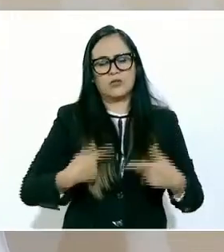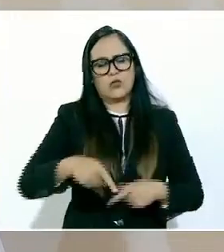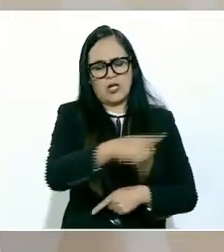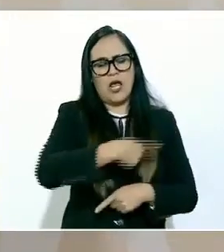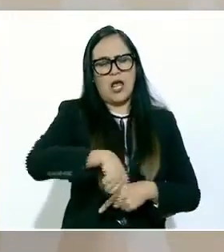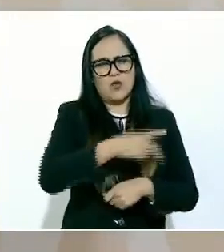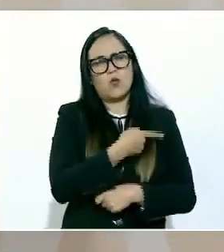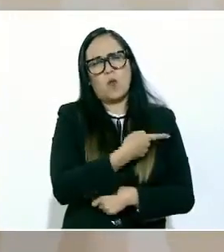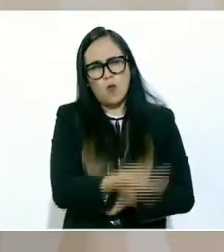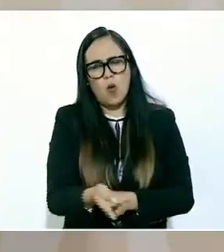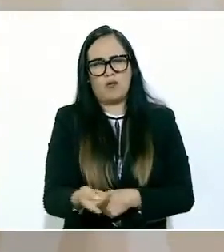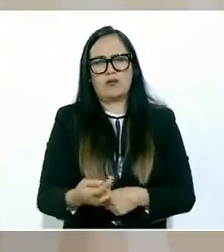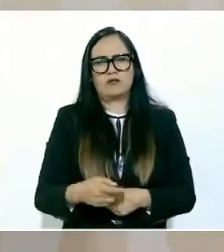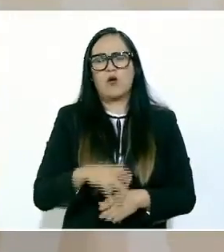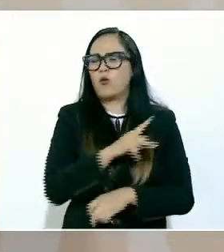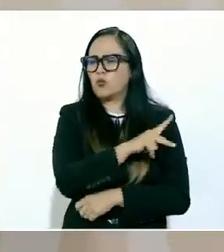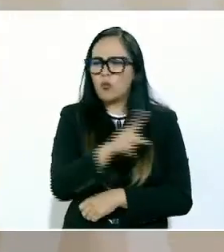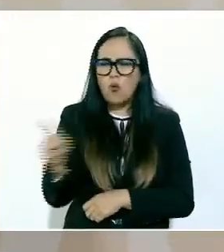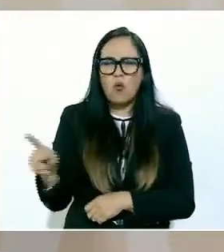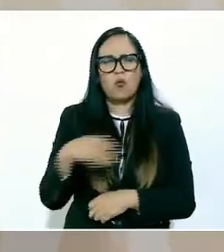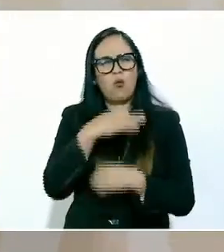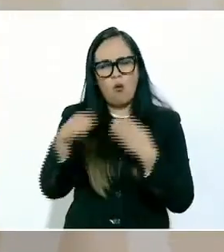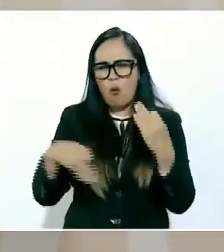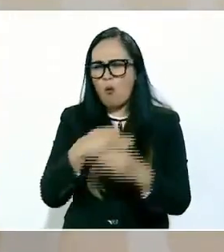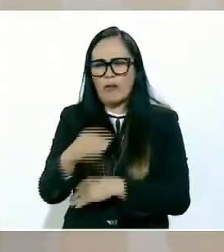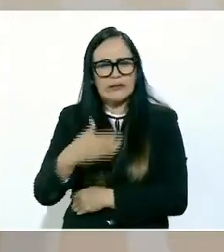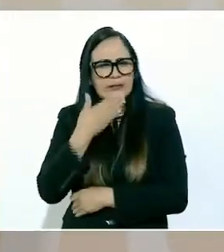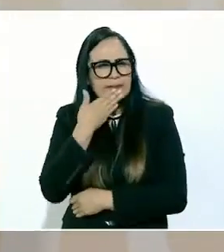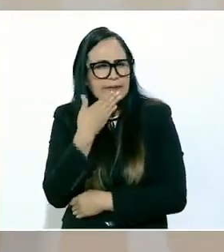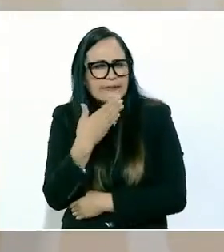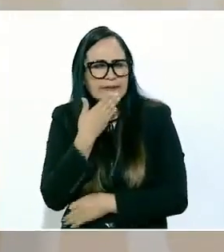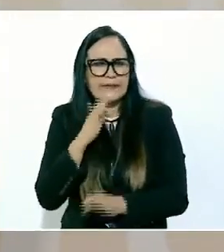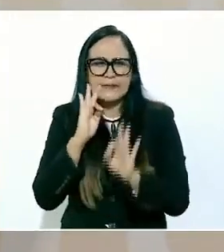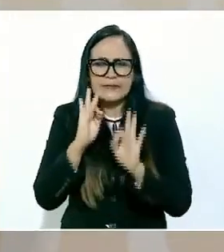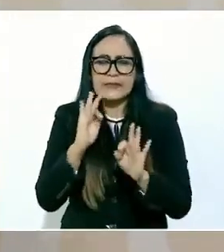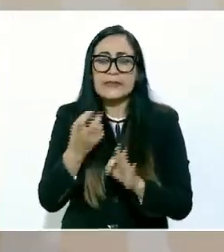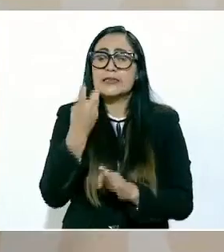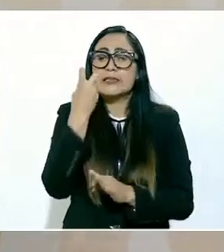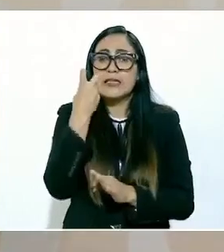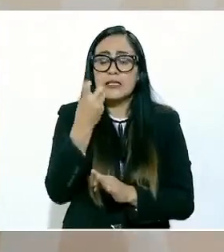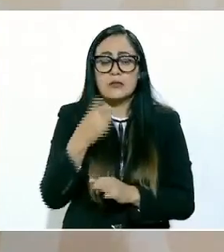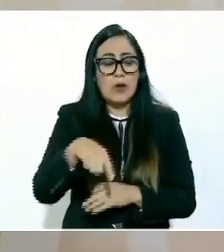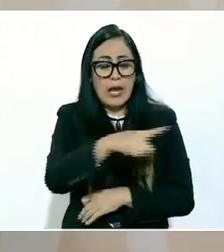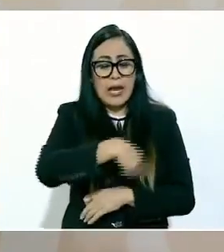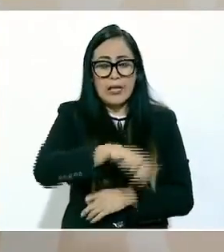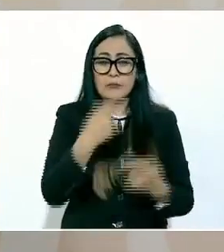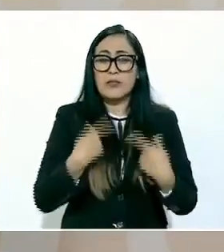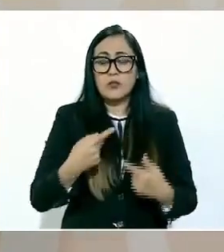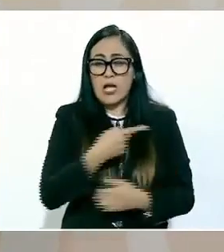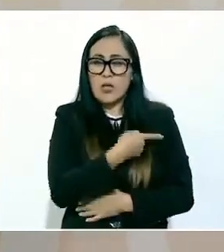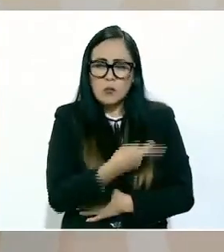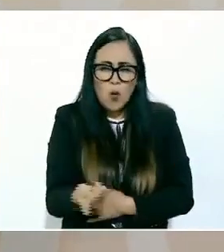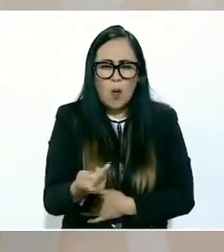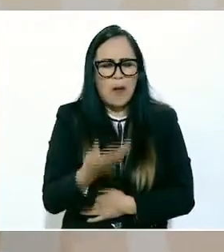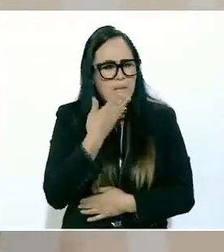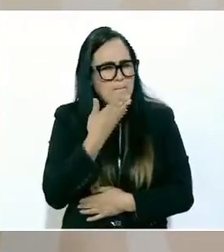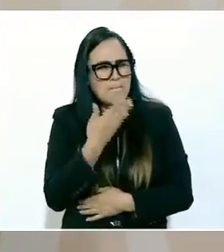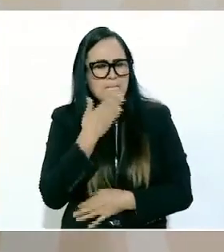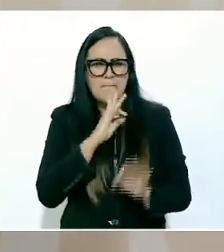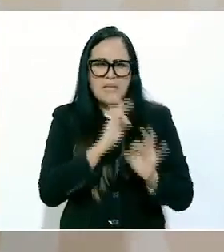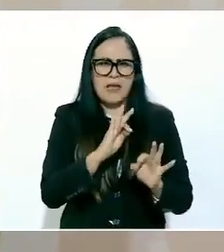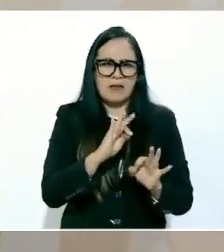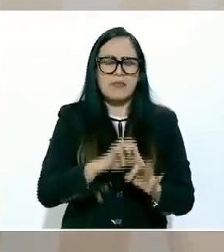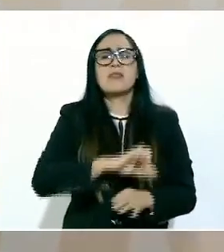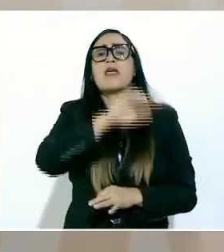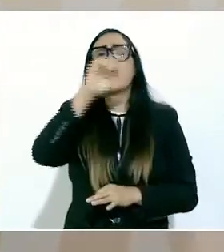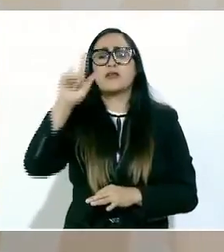el bien de todos, porque así, si les va bien a los pobres, también